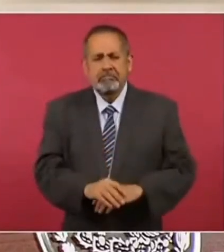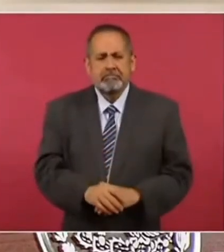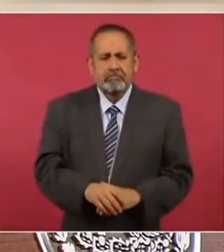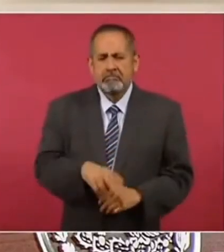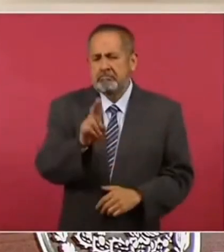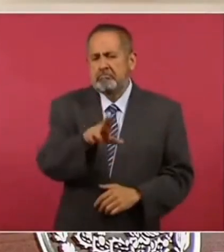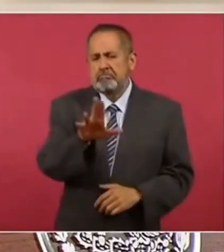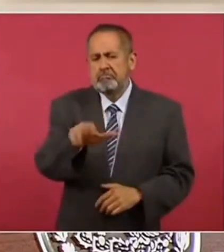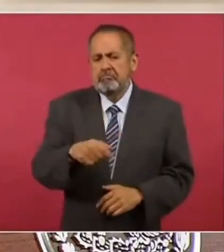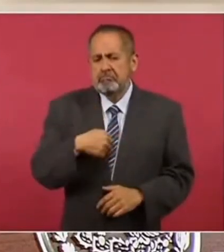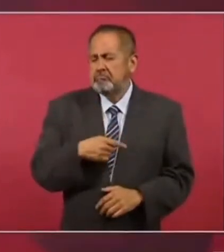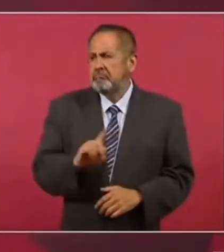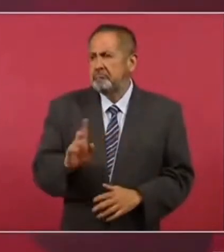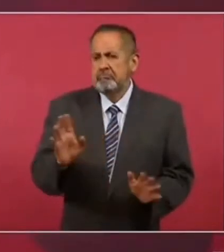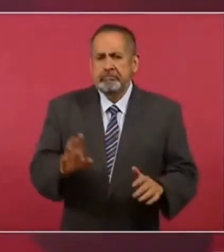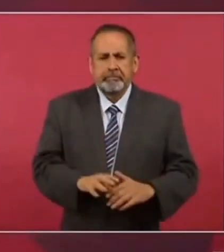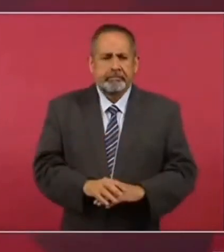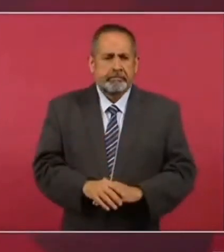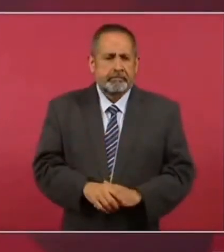Nunca.